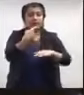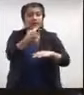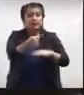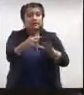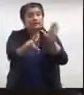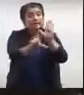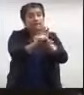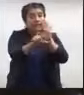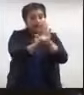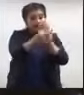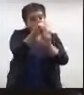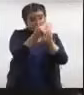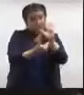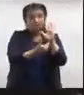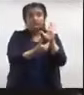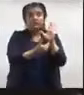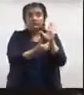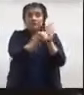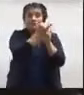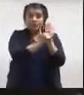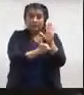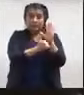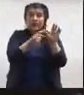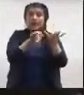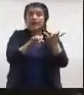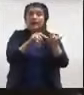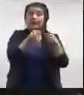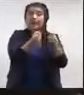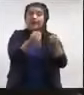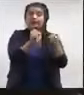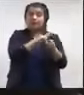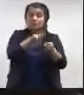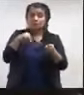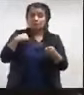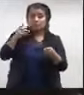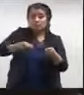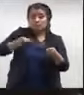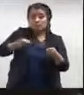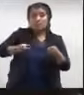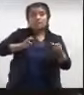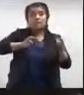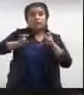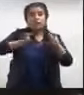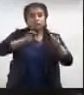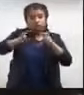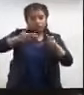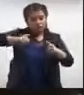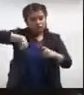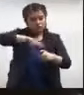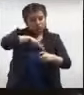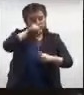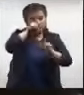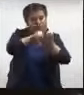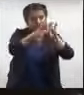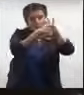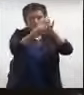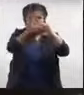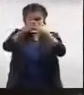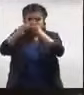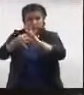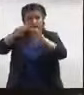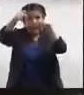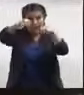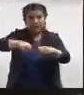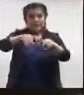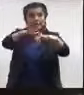la ley, que ahí está escrita, hecha por nosotros los diputados para regularnos y organizarnos dentro de este